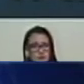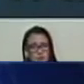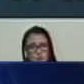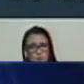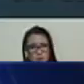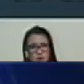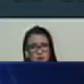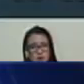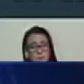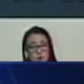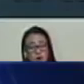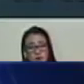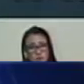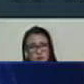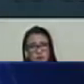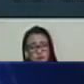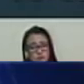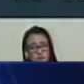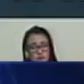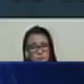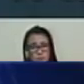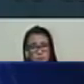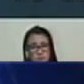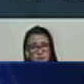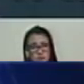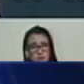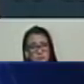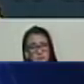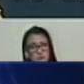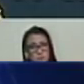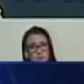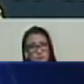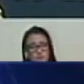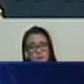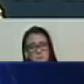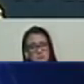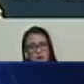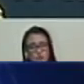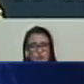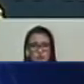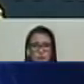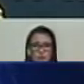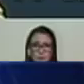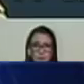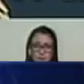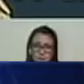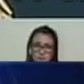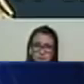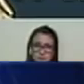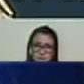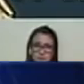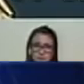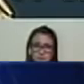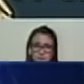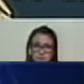la masa no estuvo para ese bollo y por eso tuvo una tan exigua